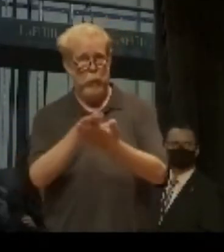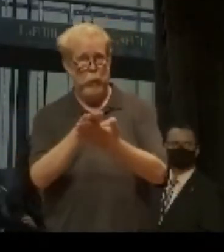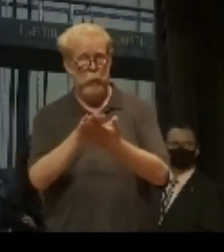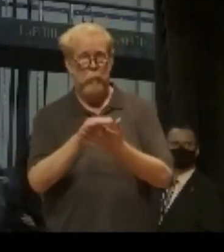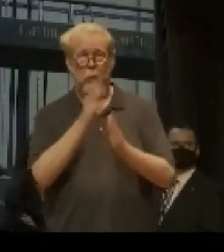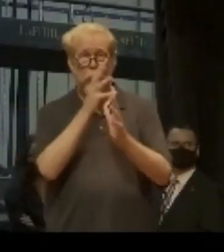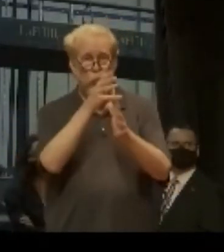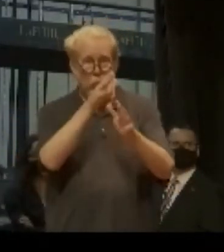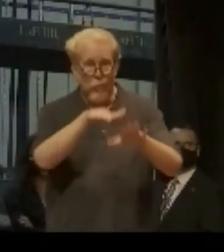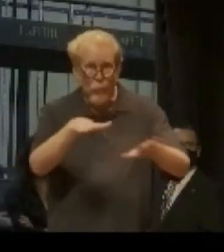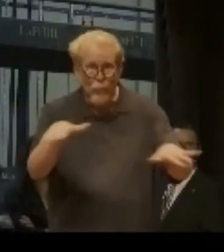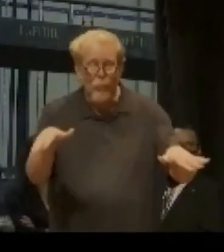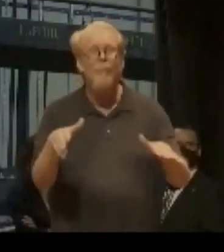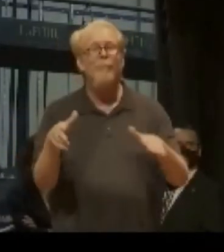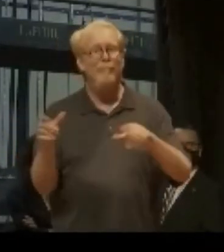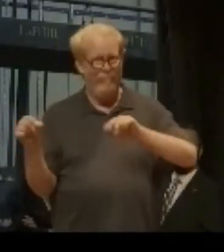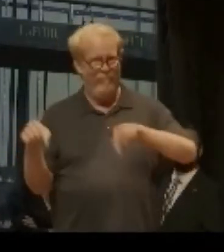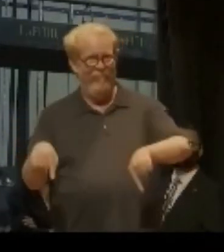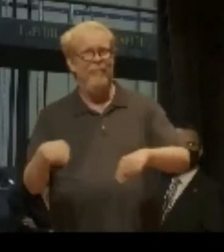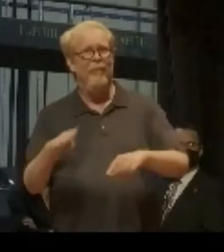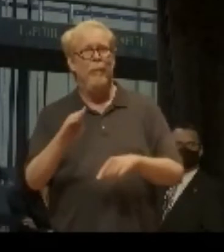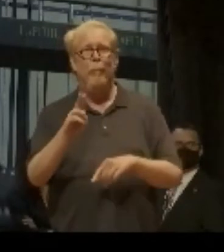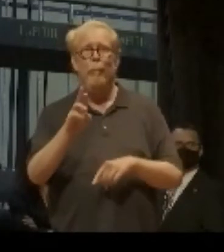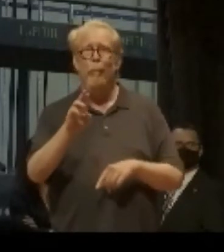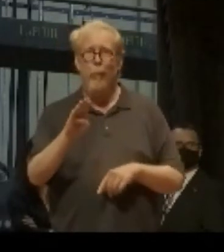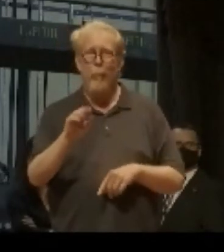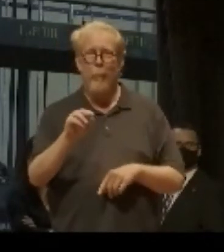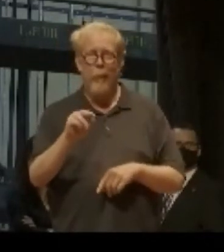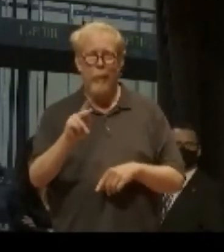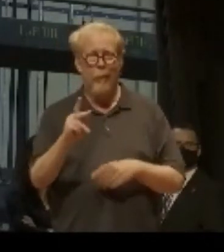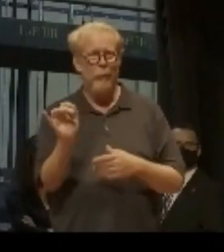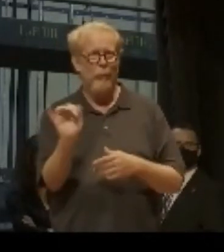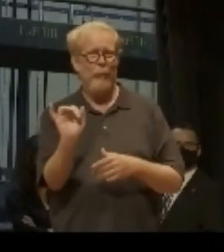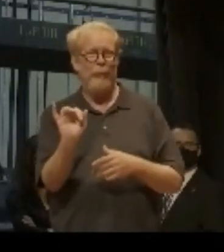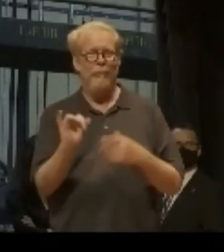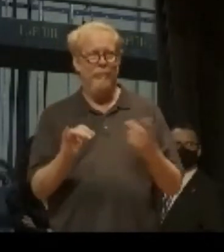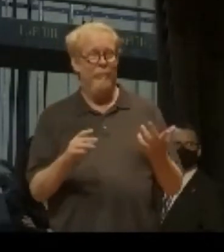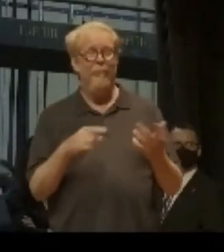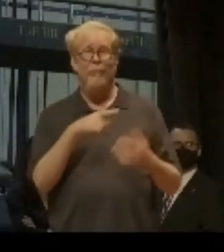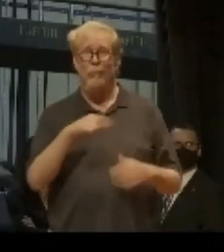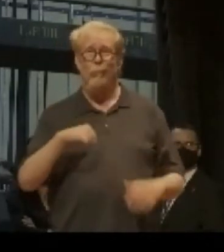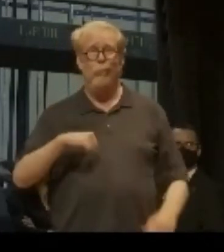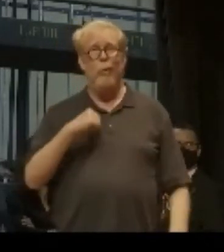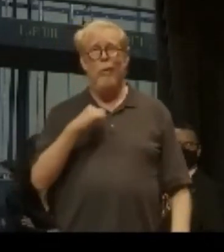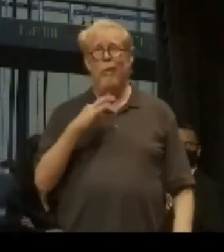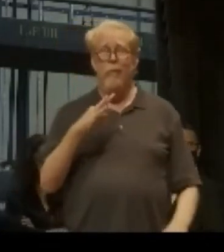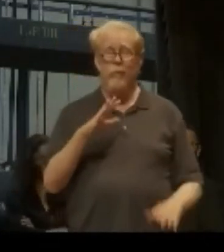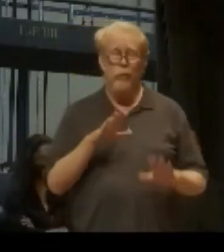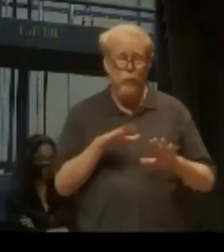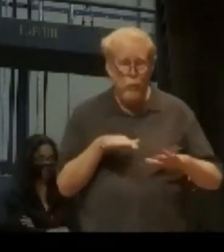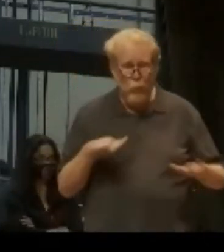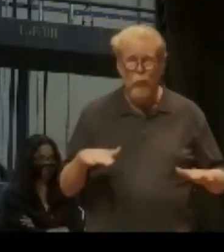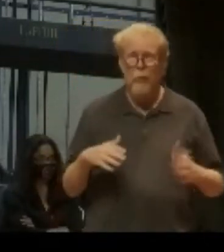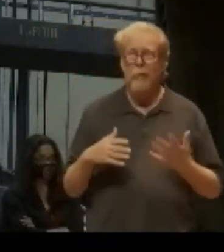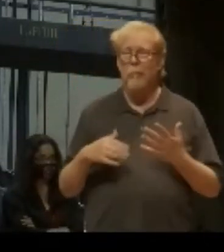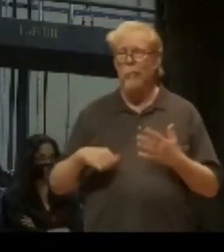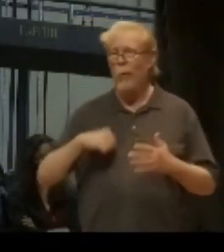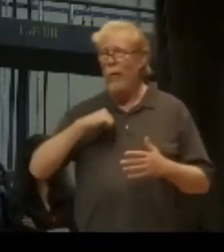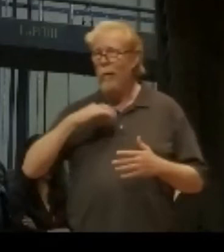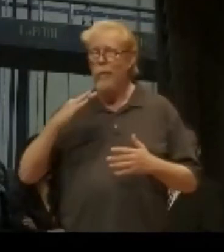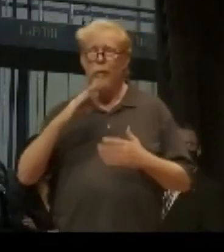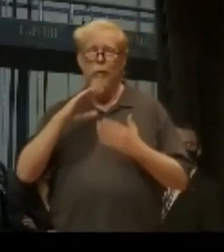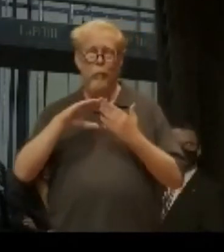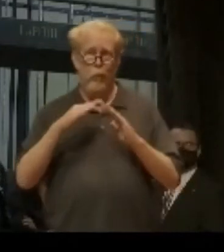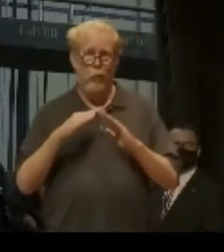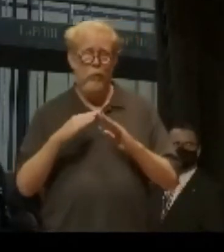Burbank. Sus nietos ahora están en nuestras escuelas también. Así que no hay nadie más orgulloso de nuestros niños y de